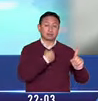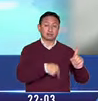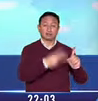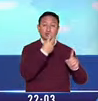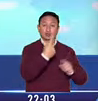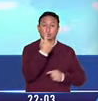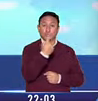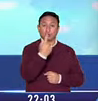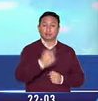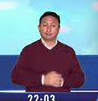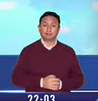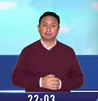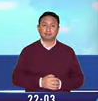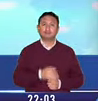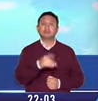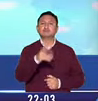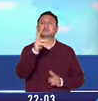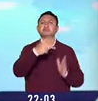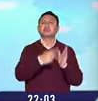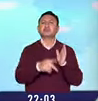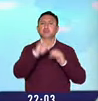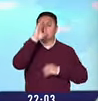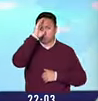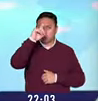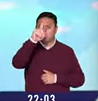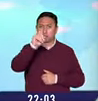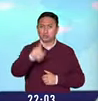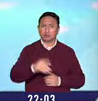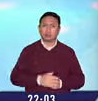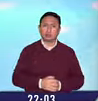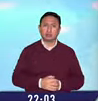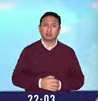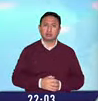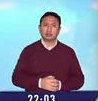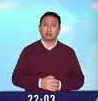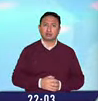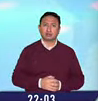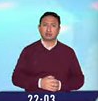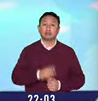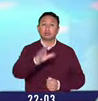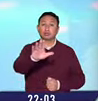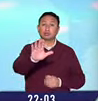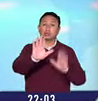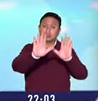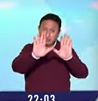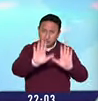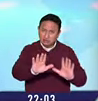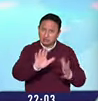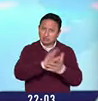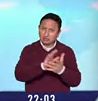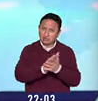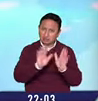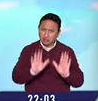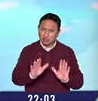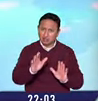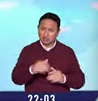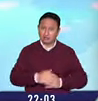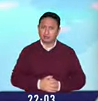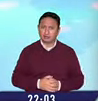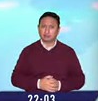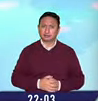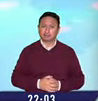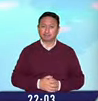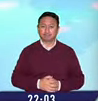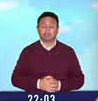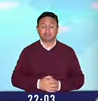orfandad. Sí, ¿qué pasó? Dime. ¿Problemas entre parejas? Ya, correcto, no. Está bien. Informó Marilyn